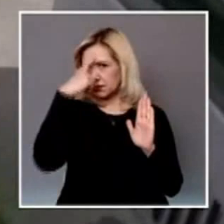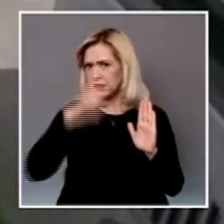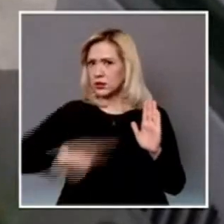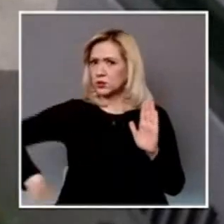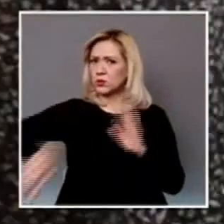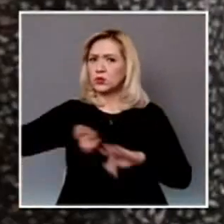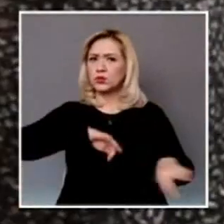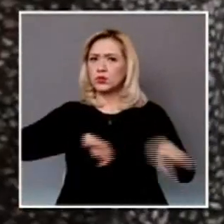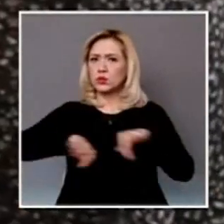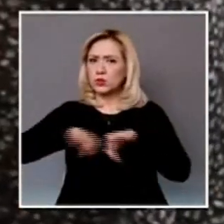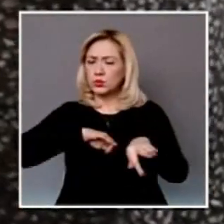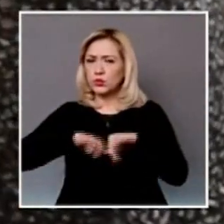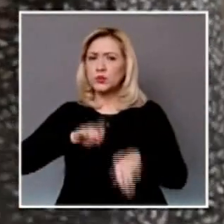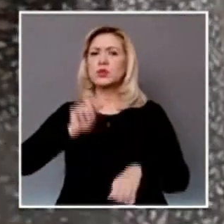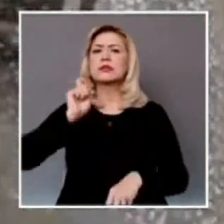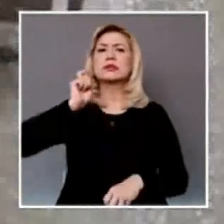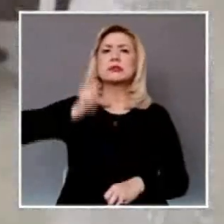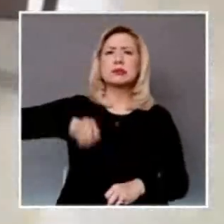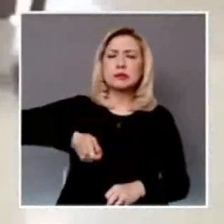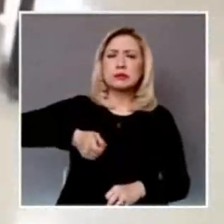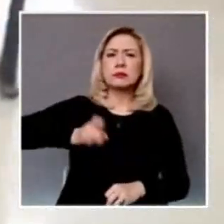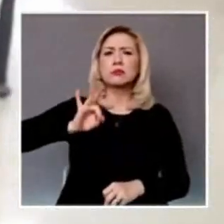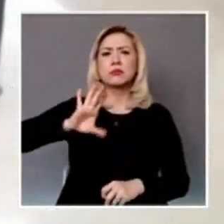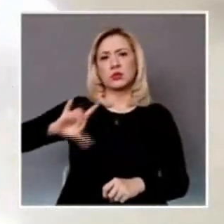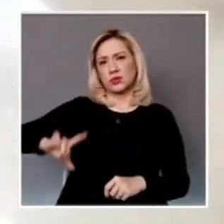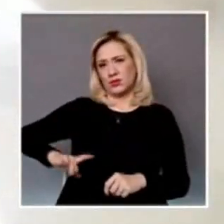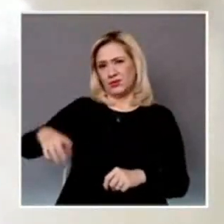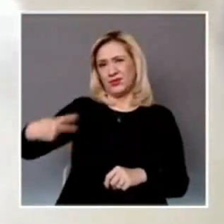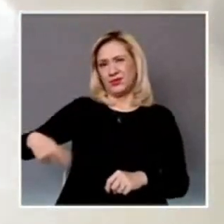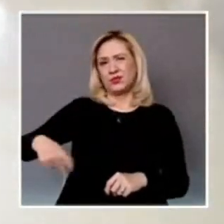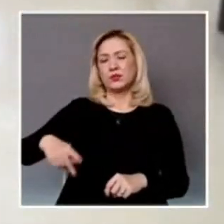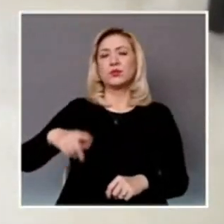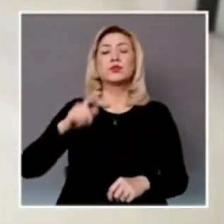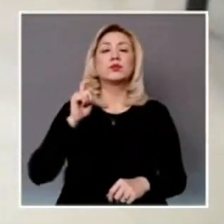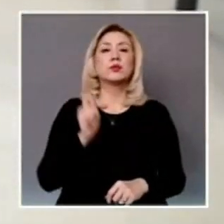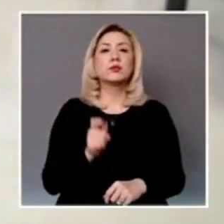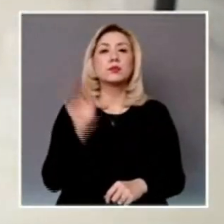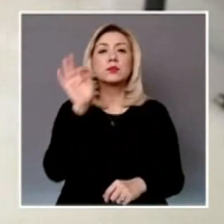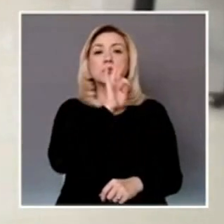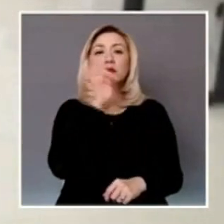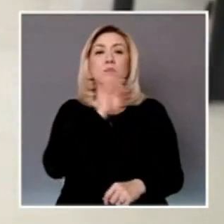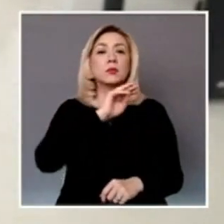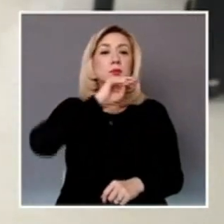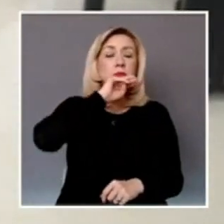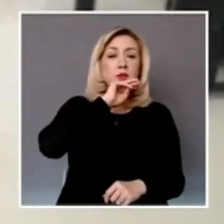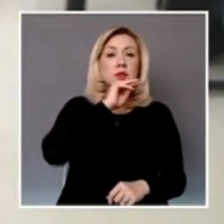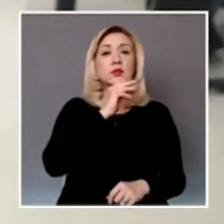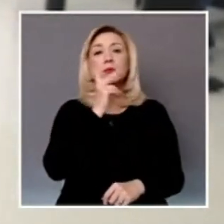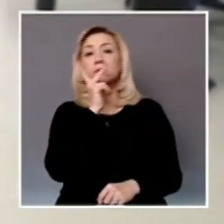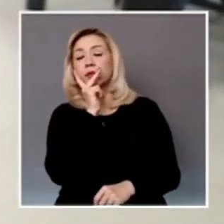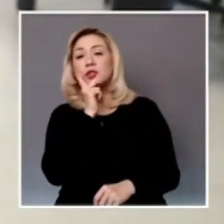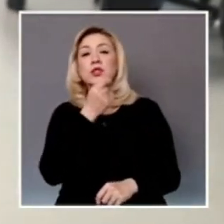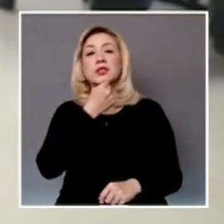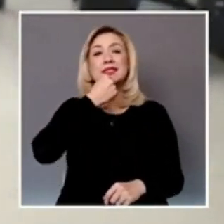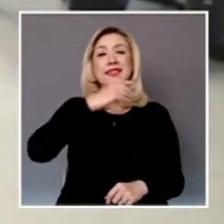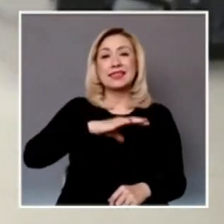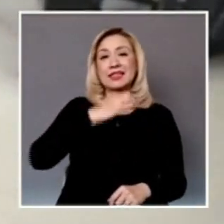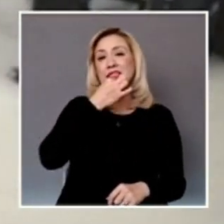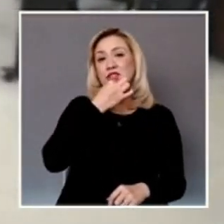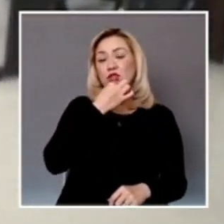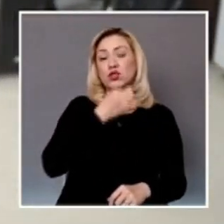que intervienen en el reconocimiento de las relaciones paternales o maternales de niñas, niños y adolescentes con